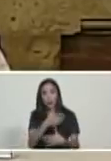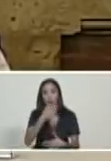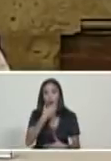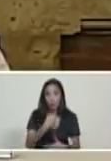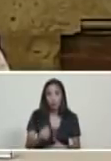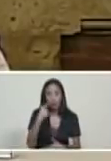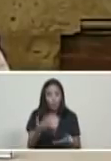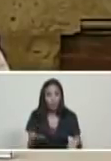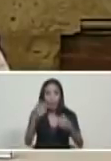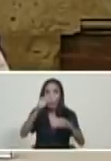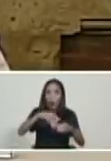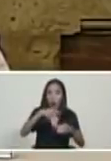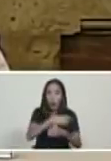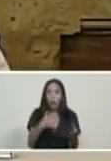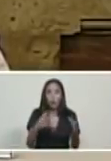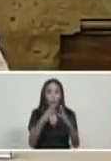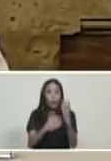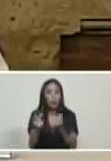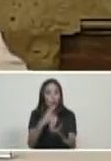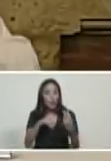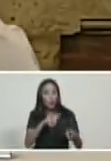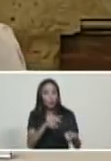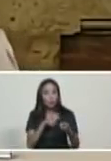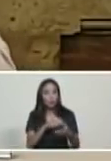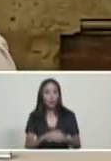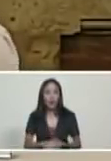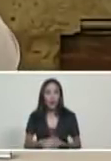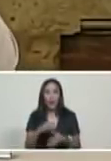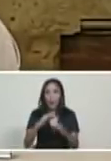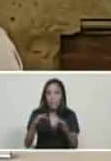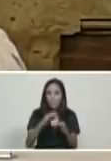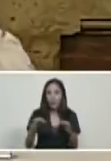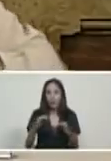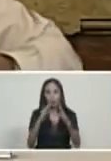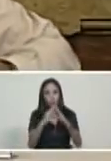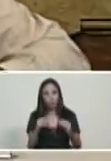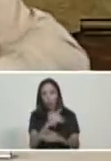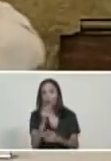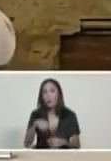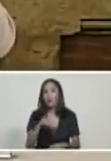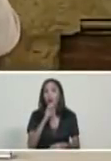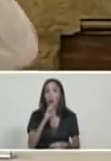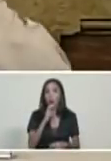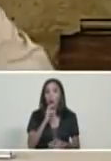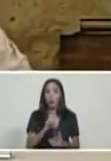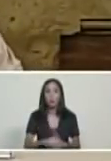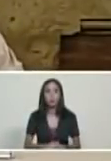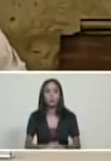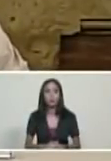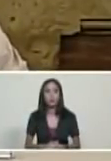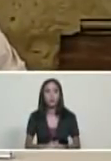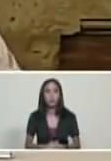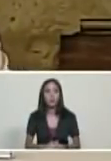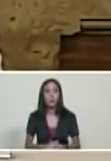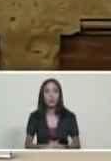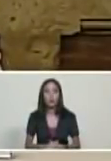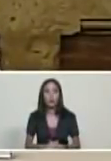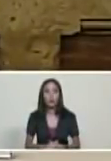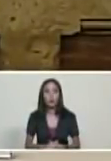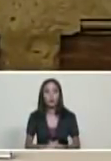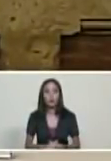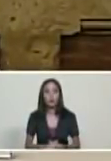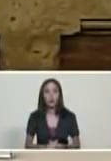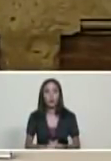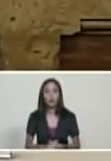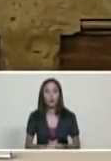ahorre sus aguinaldos en Petro y ahorre sus aguinaldos en oro. Ese plan tiene que continuar como parte del